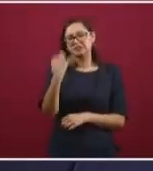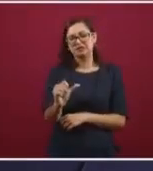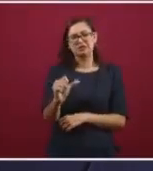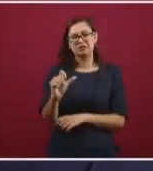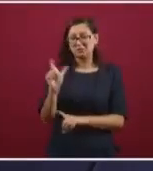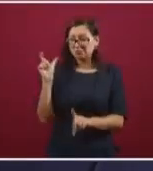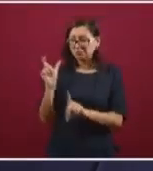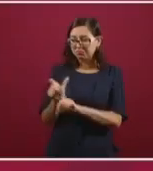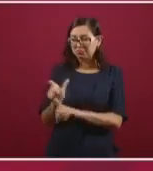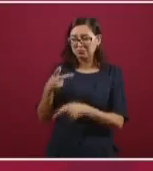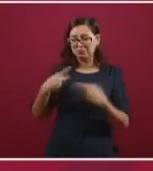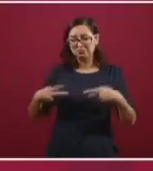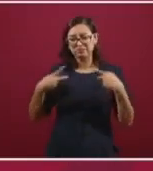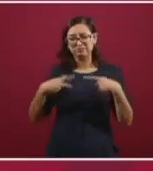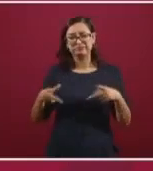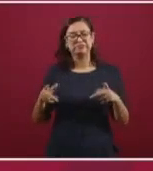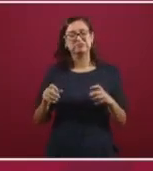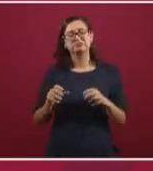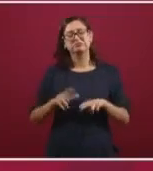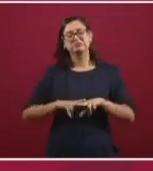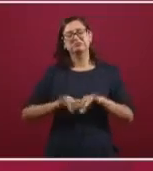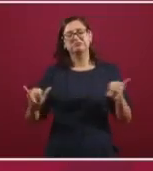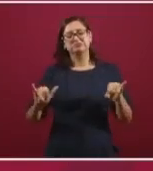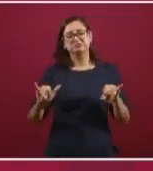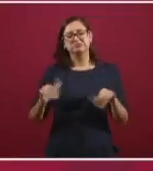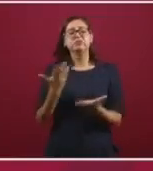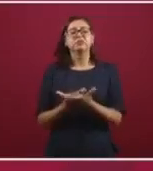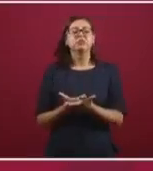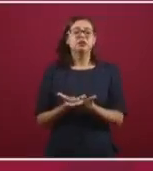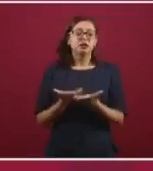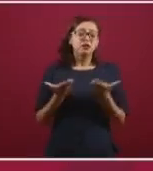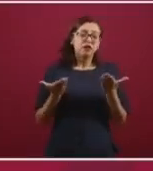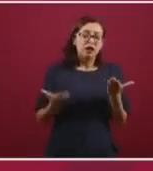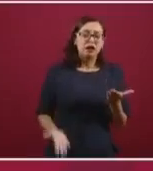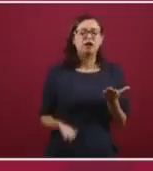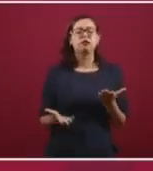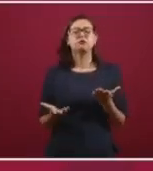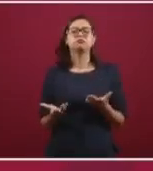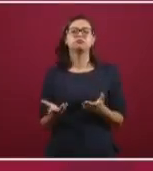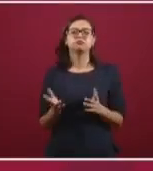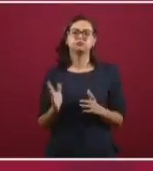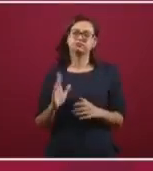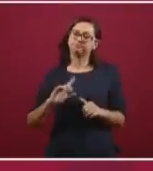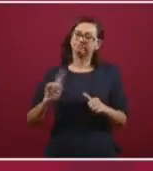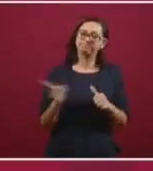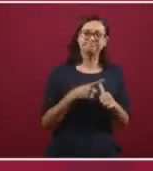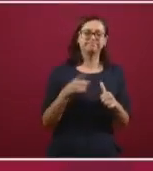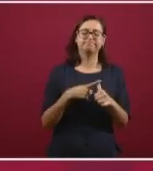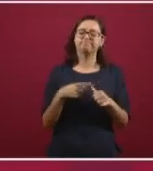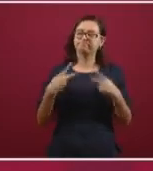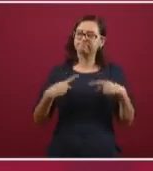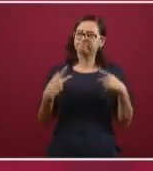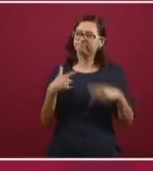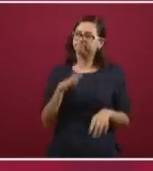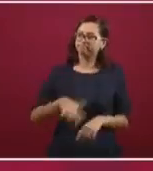al ciudadano, que es lo que ahora hemos puesto como prioridad,